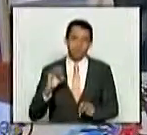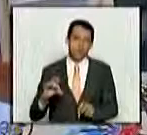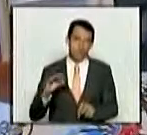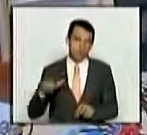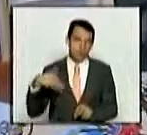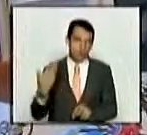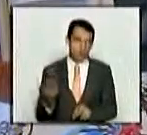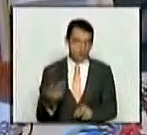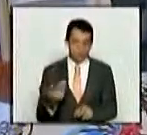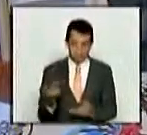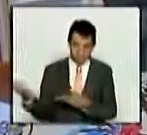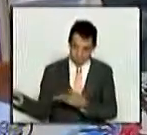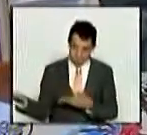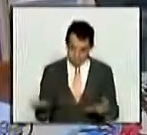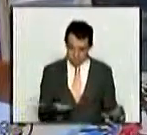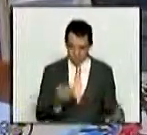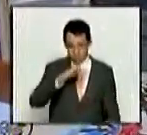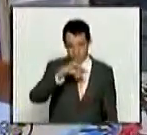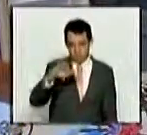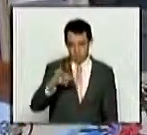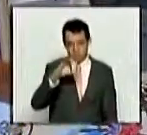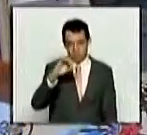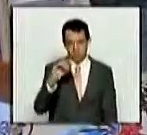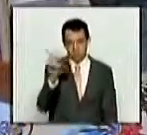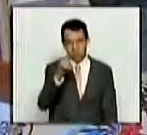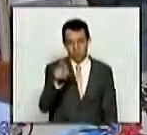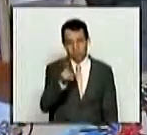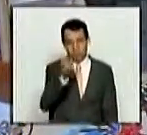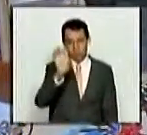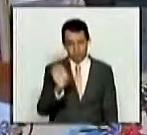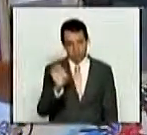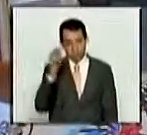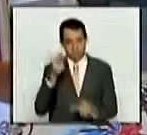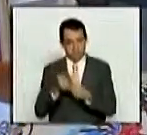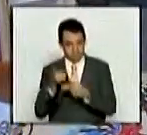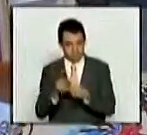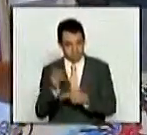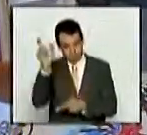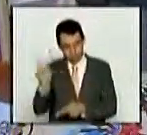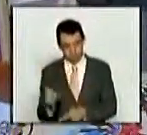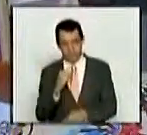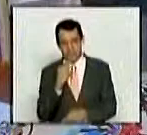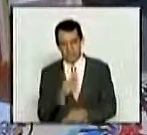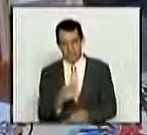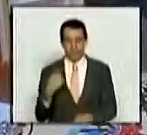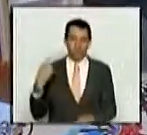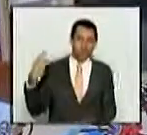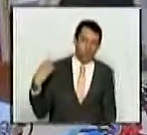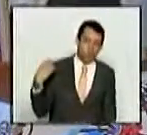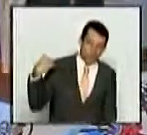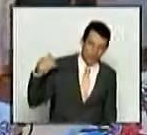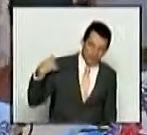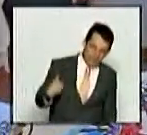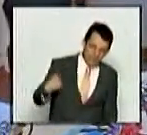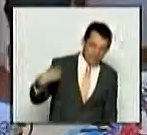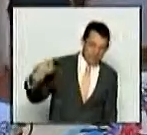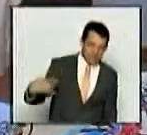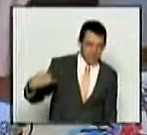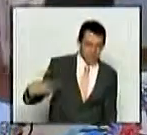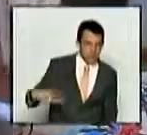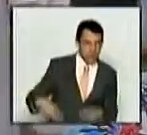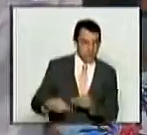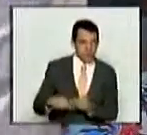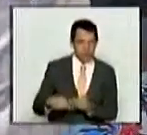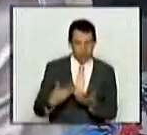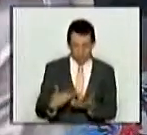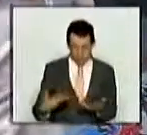José bien pueda pasar para acá. Y resulta que él dice, sí, tengo dolores lumbares, tengo ciertas